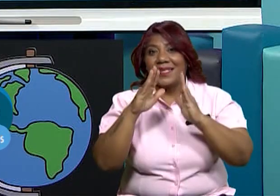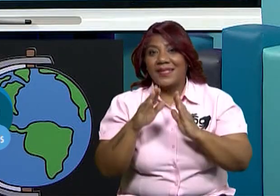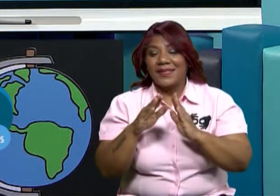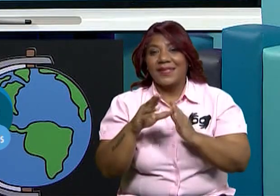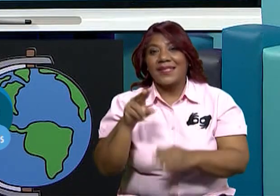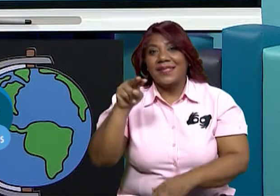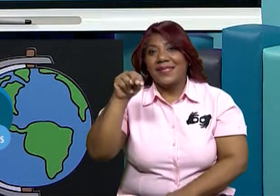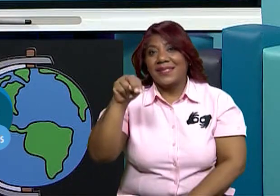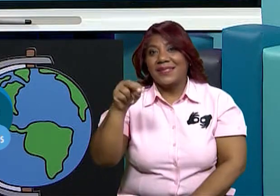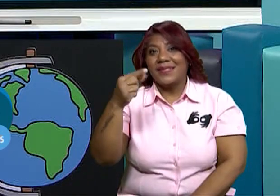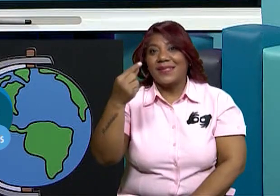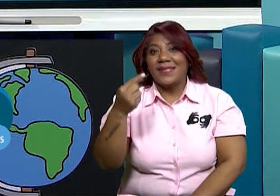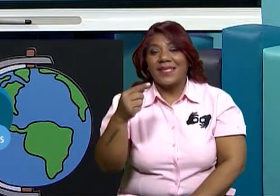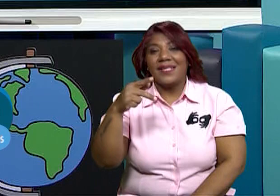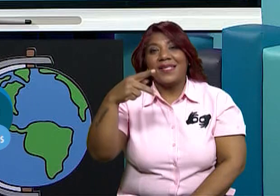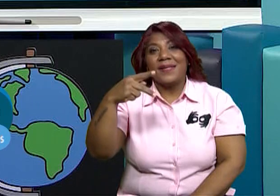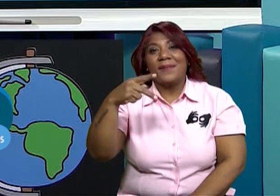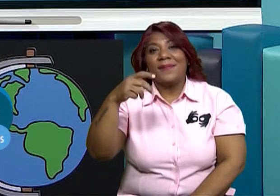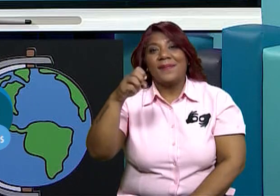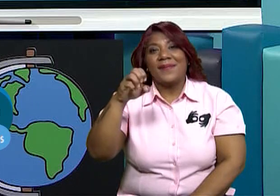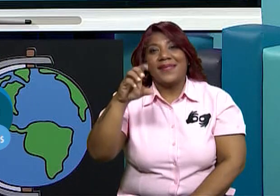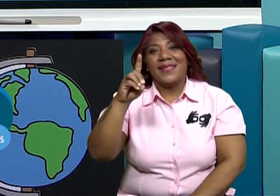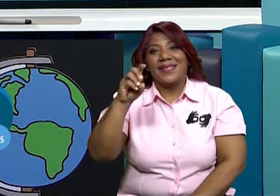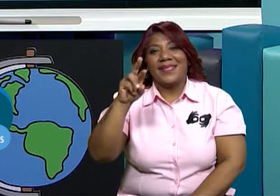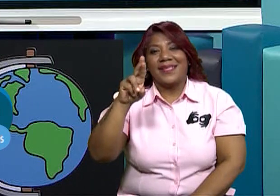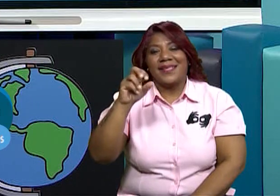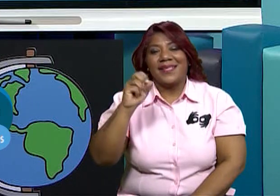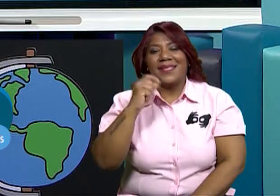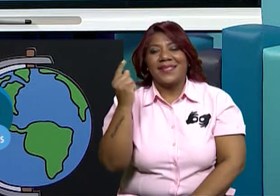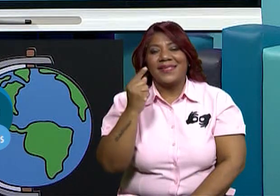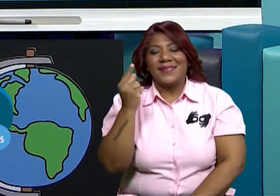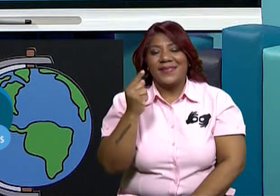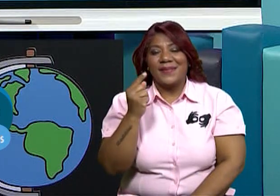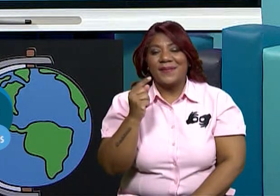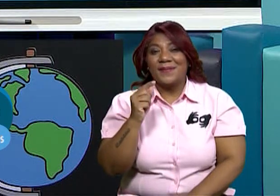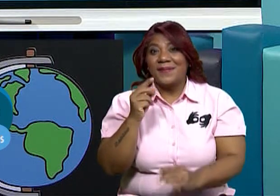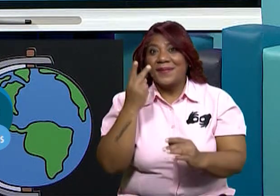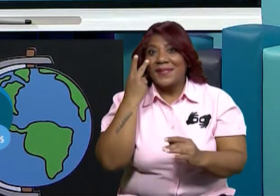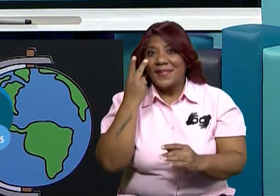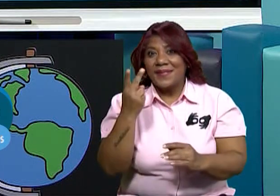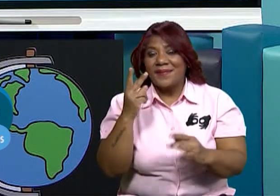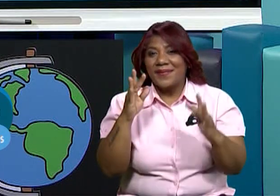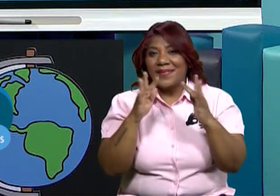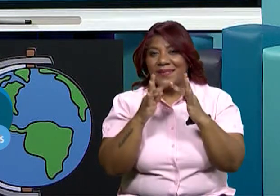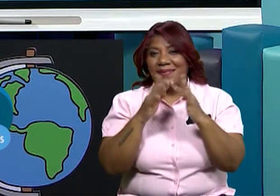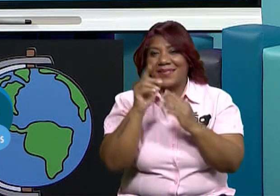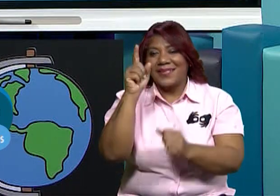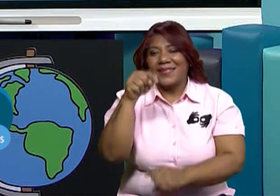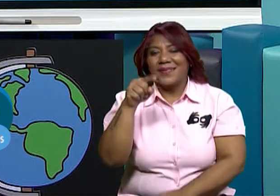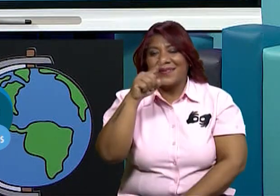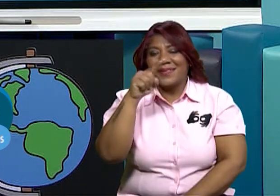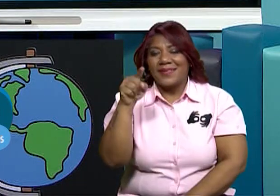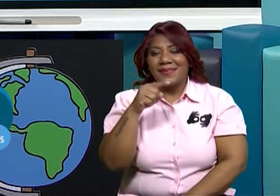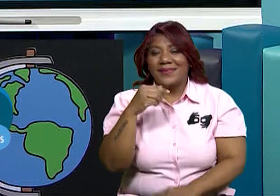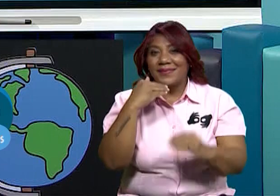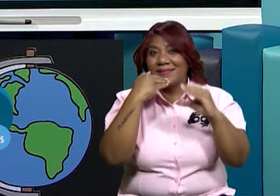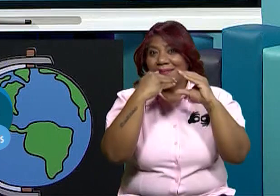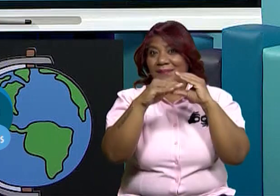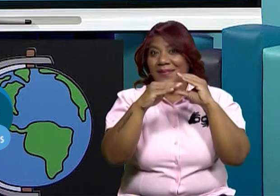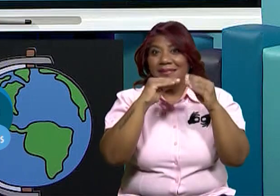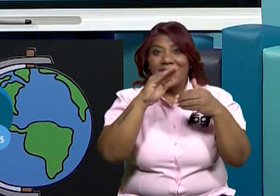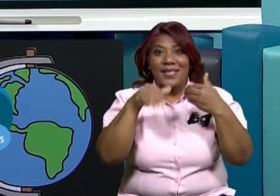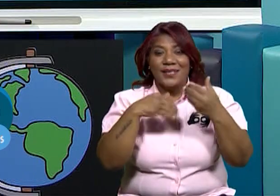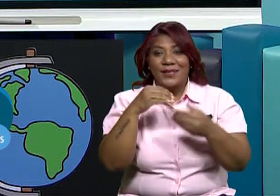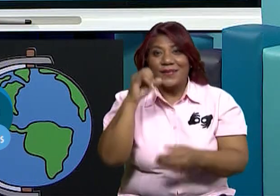Narciso Garay en Pedregal, siempre presentes en Conéctate con la Estrella. Nos puedes seguir por nuestras páginas de